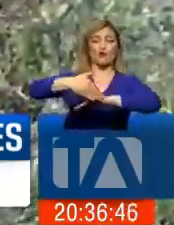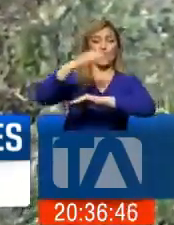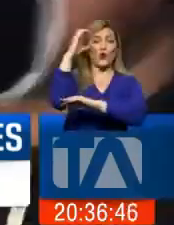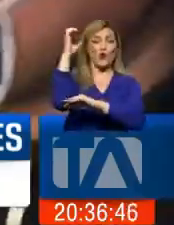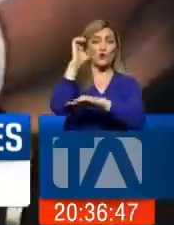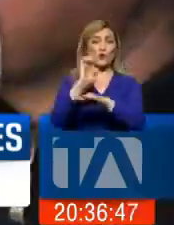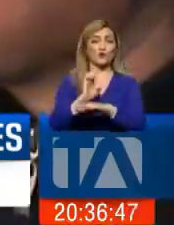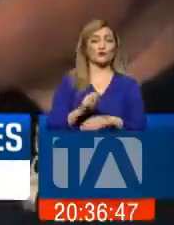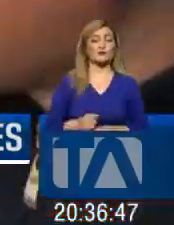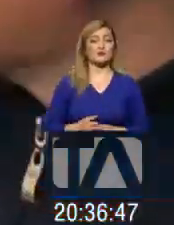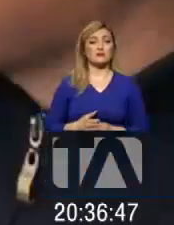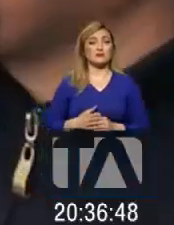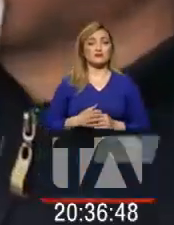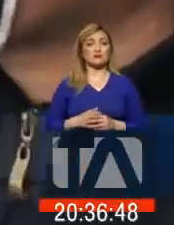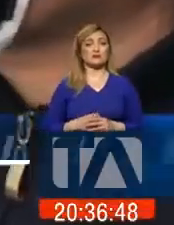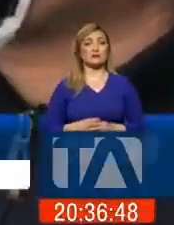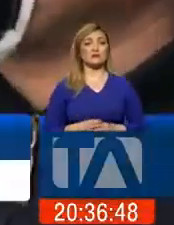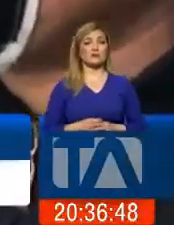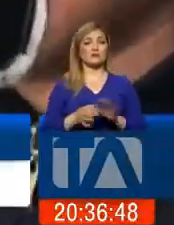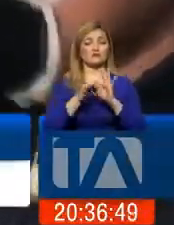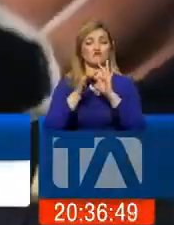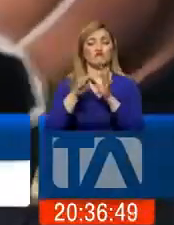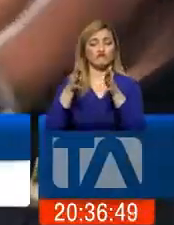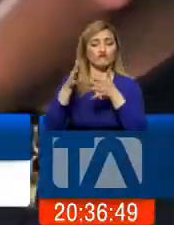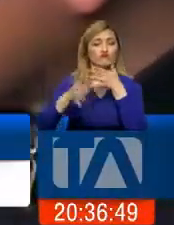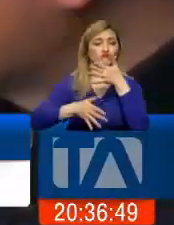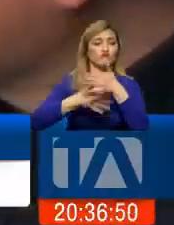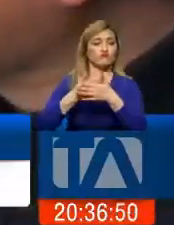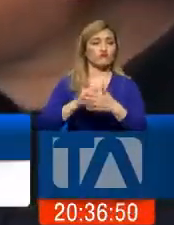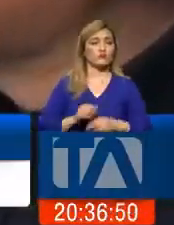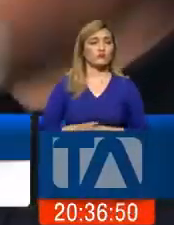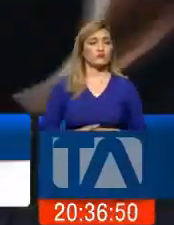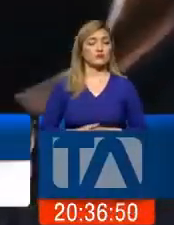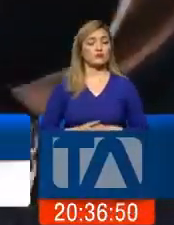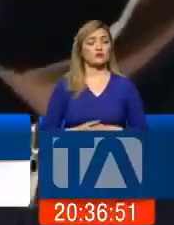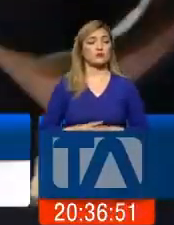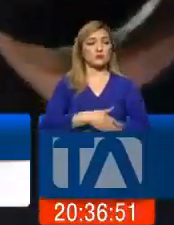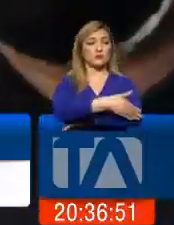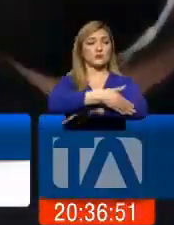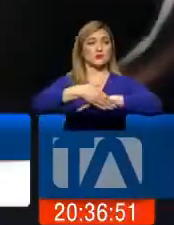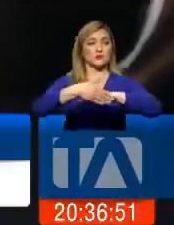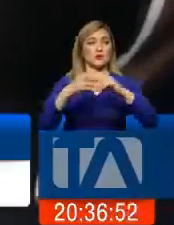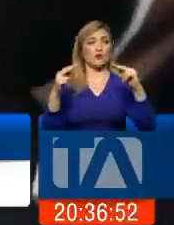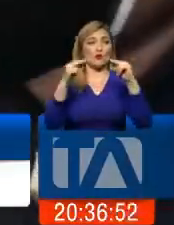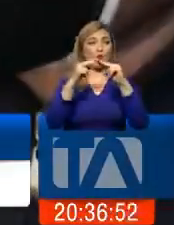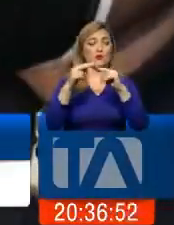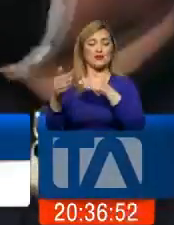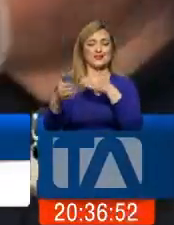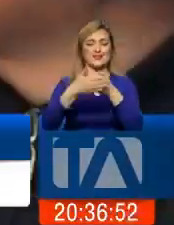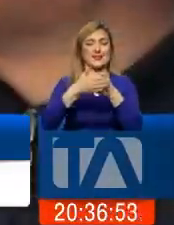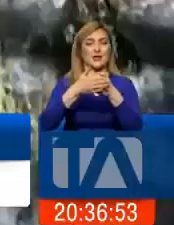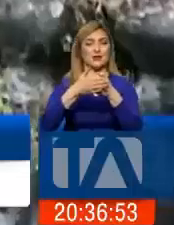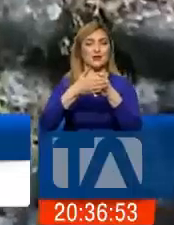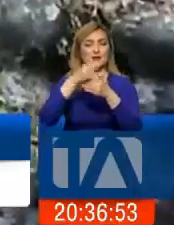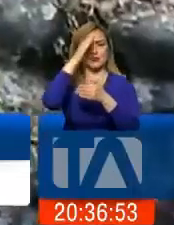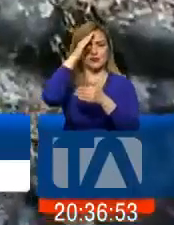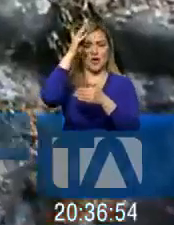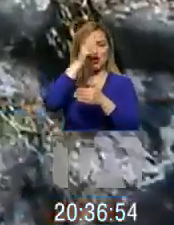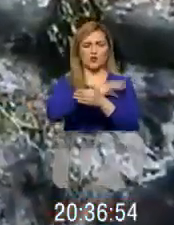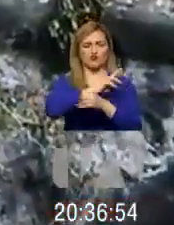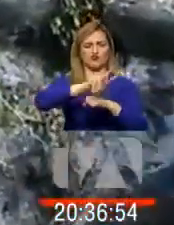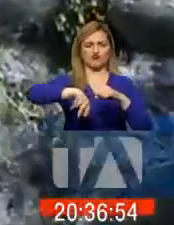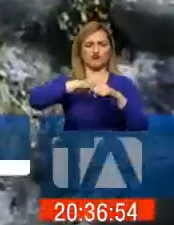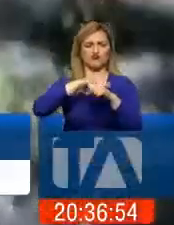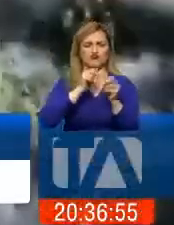común. Estamos aquí con todos los compañeros para hacer el cierre respectivo de este puente en compañía del Ejército Nacional que nos acompaña. Es